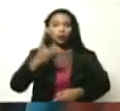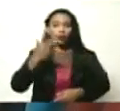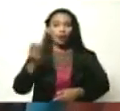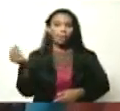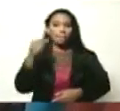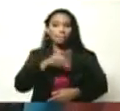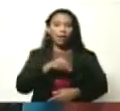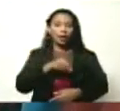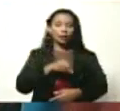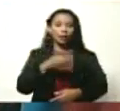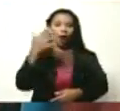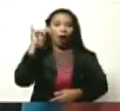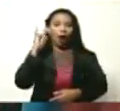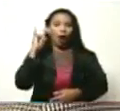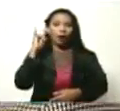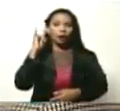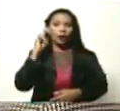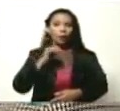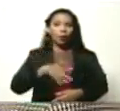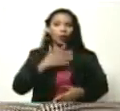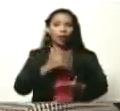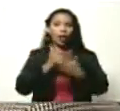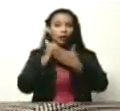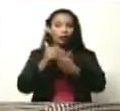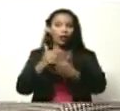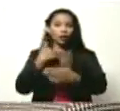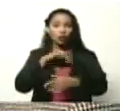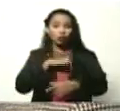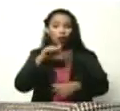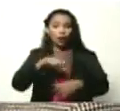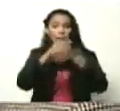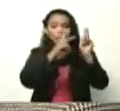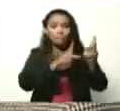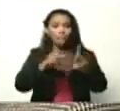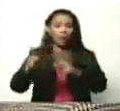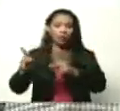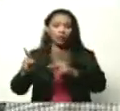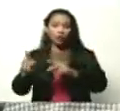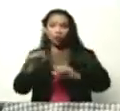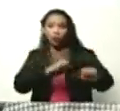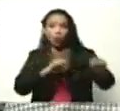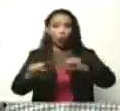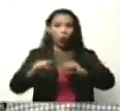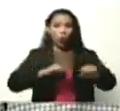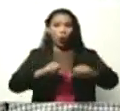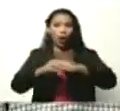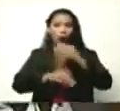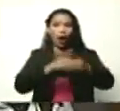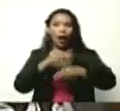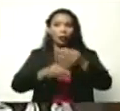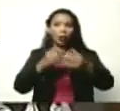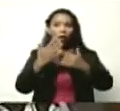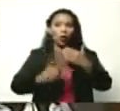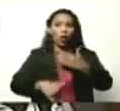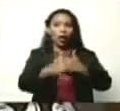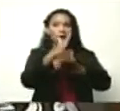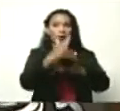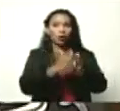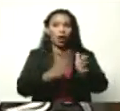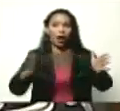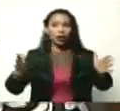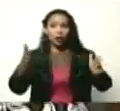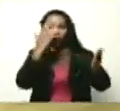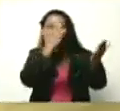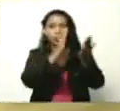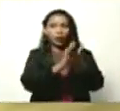nos entusiasma poder contribuir. Estamos también planificando las acciones que haremos a lo largo y ancho de la